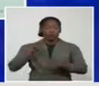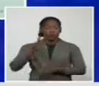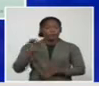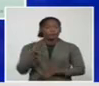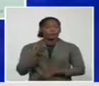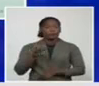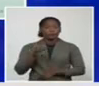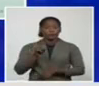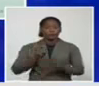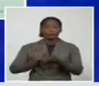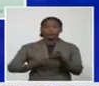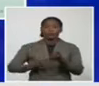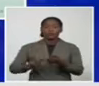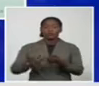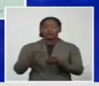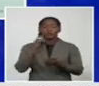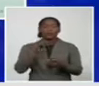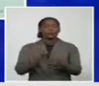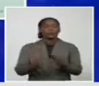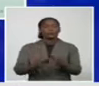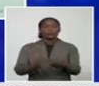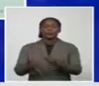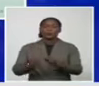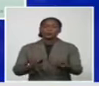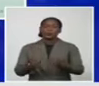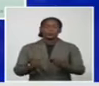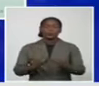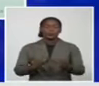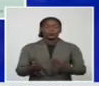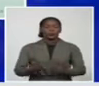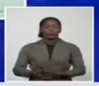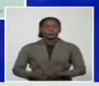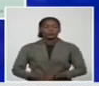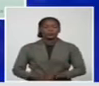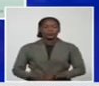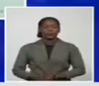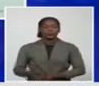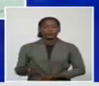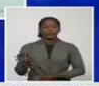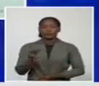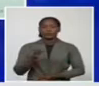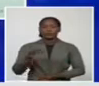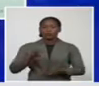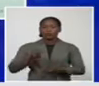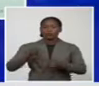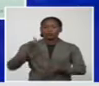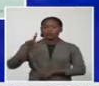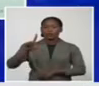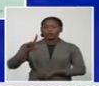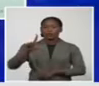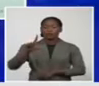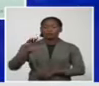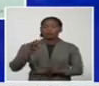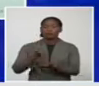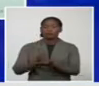dentro del control que ha ido logrando de su pandemia. Municipio Holguín con 4, Mua con 3,